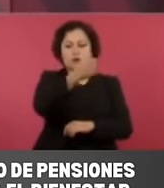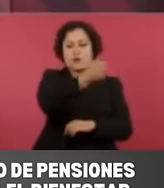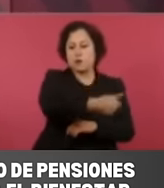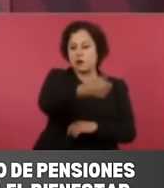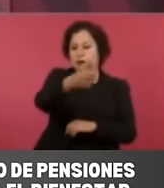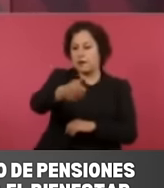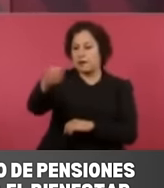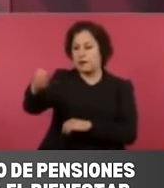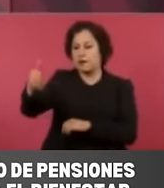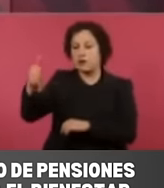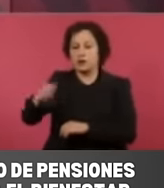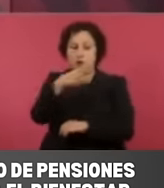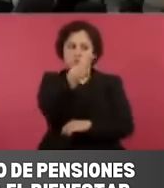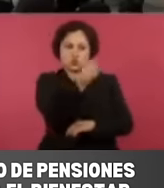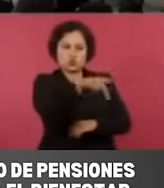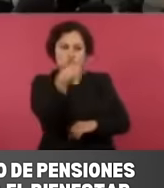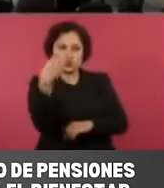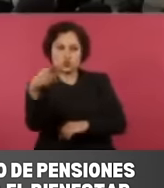al